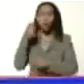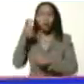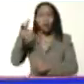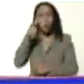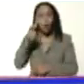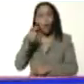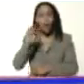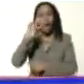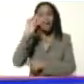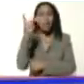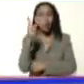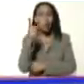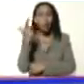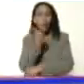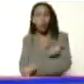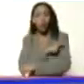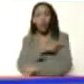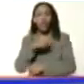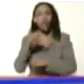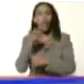que es la segunda vacuna de Rusia